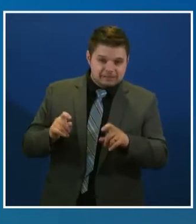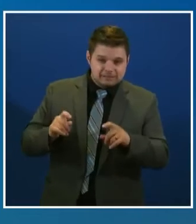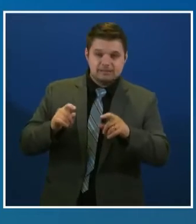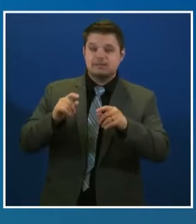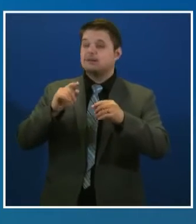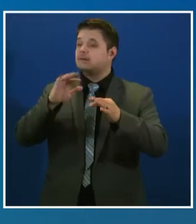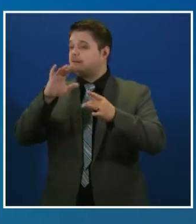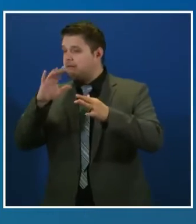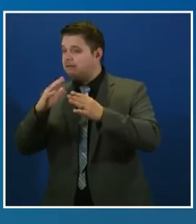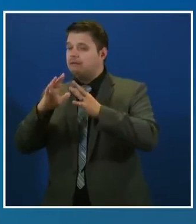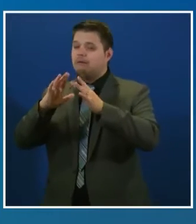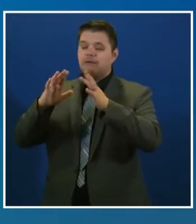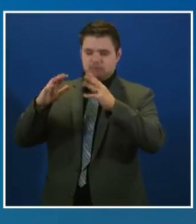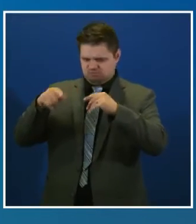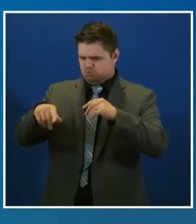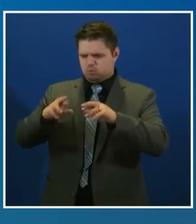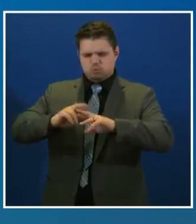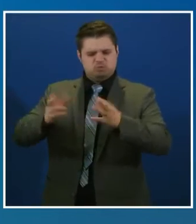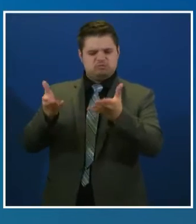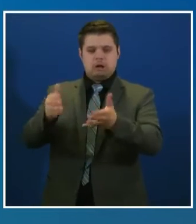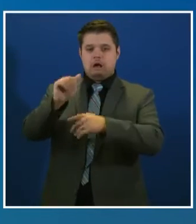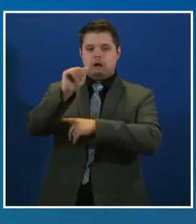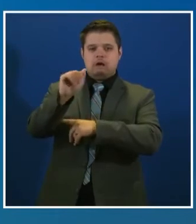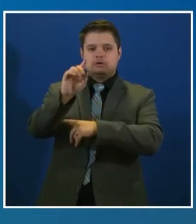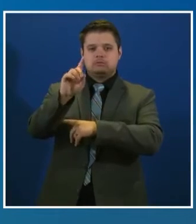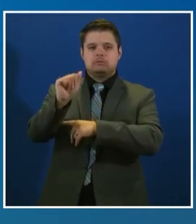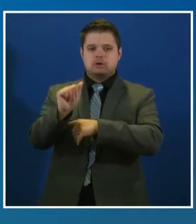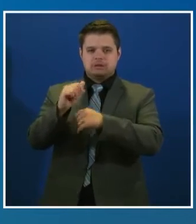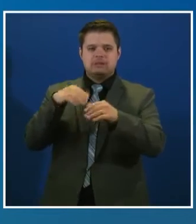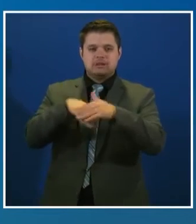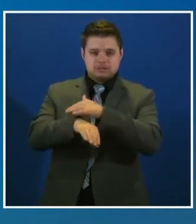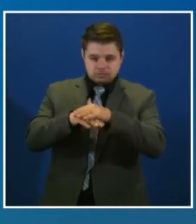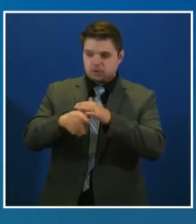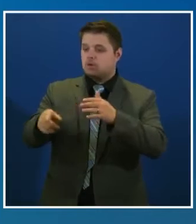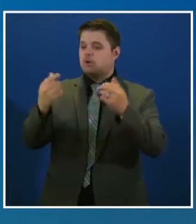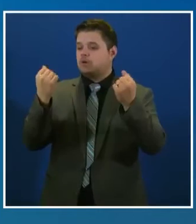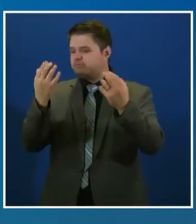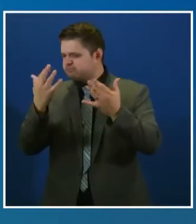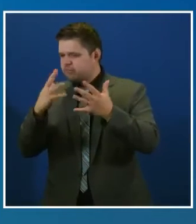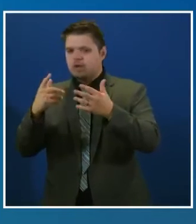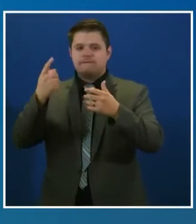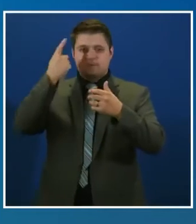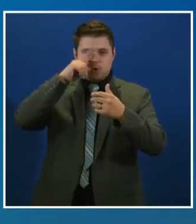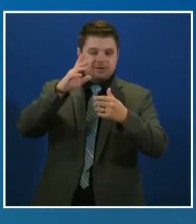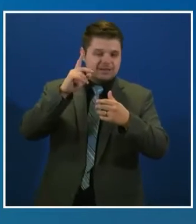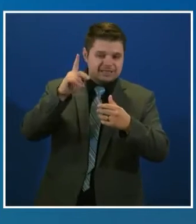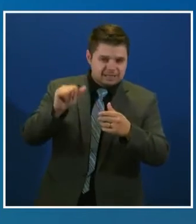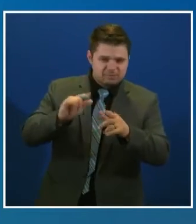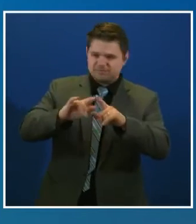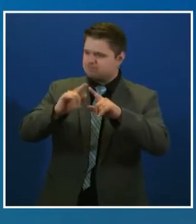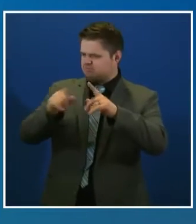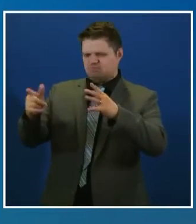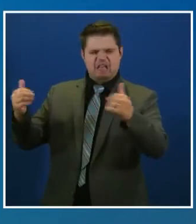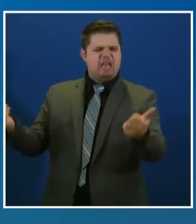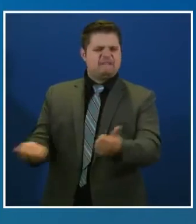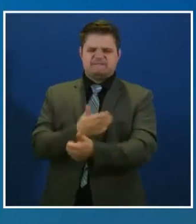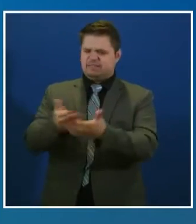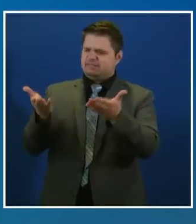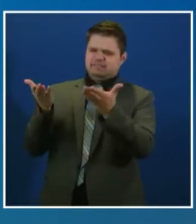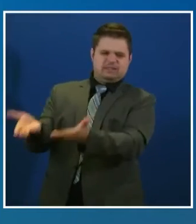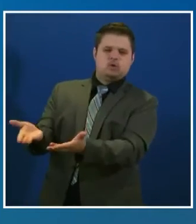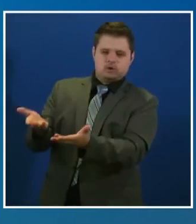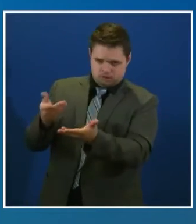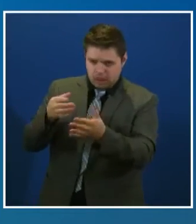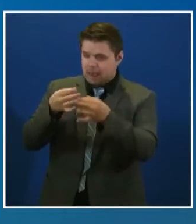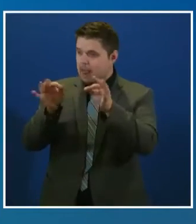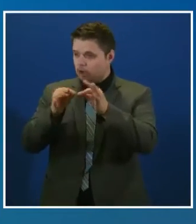ley para estadounidenses con discapacidades y ambos ofrecen servicios en varios idiomas. Hay más detalles sobre el nuevo sitio de vacunación en los sitios